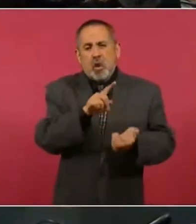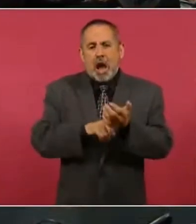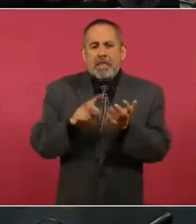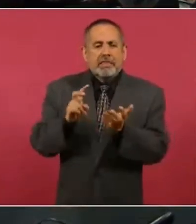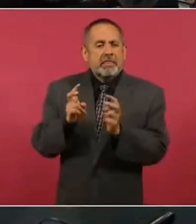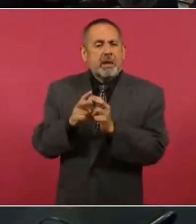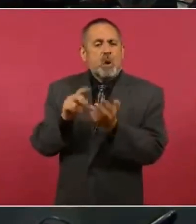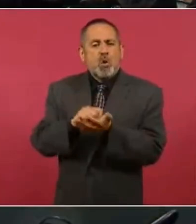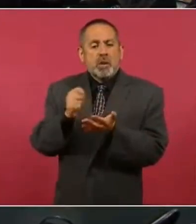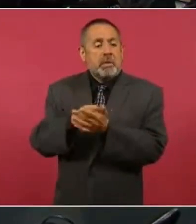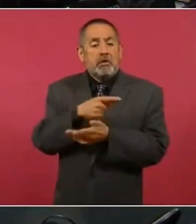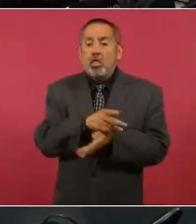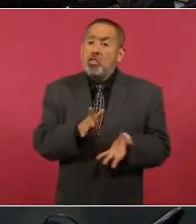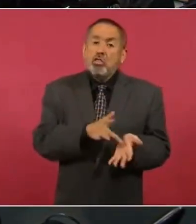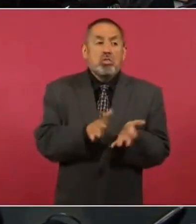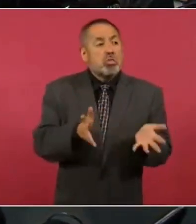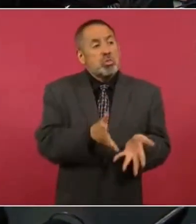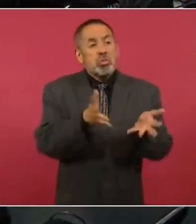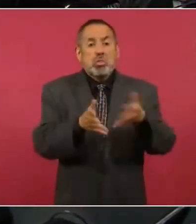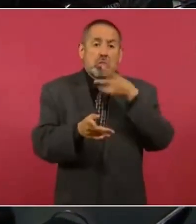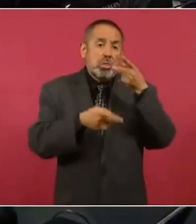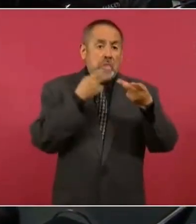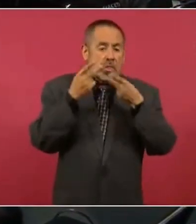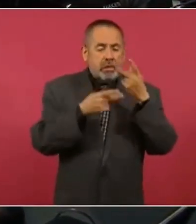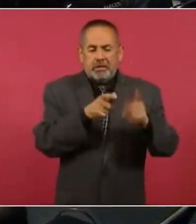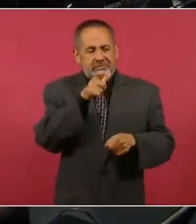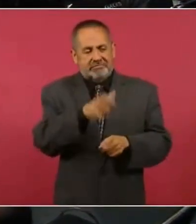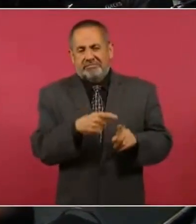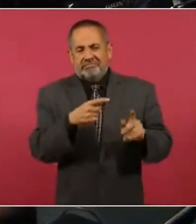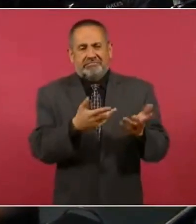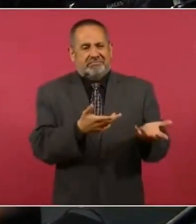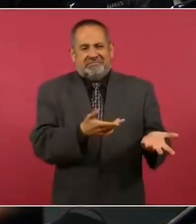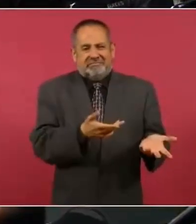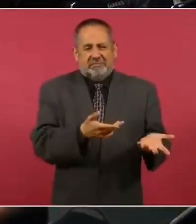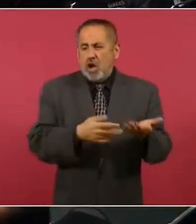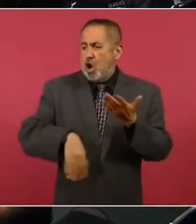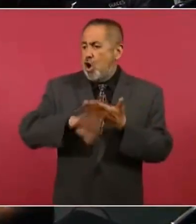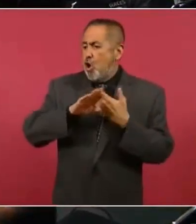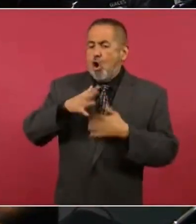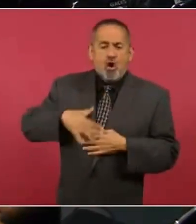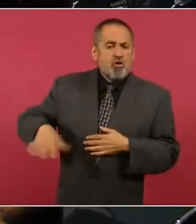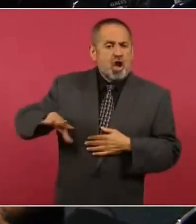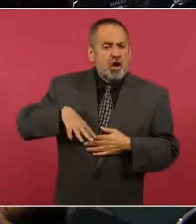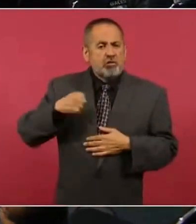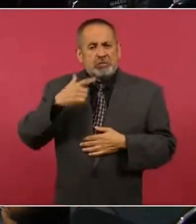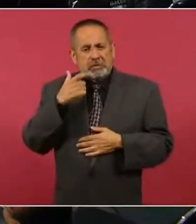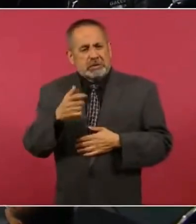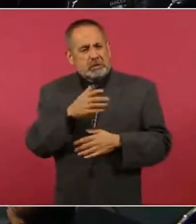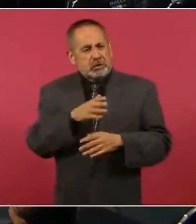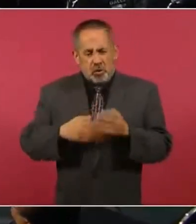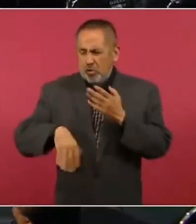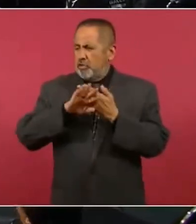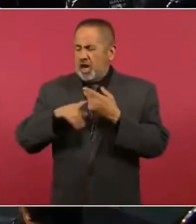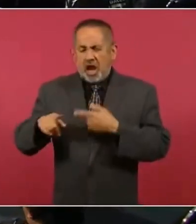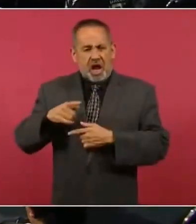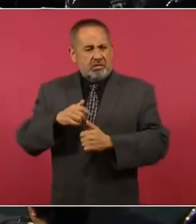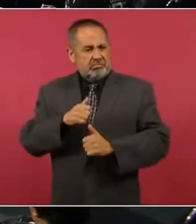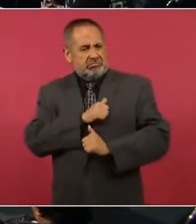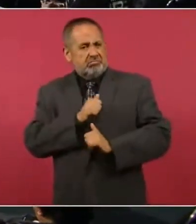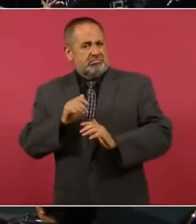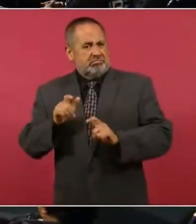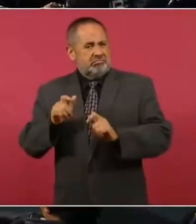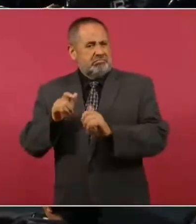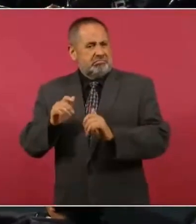México al impulsar las campañas mediáticas de este tipo en contra de nuestras honorables Fuerzas Armadas. Aprovechar